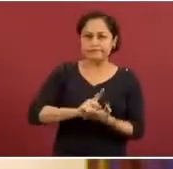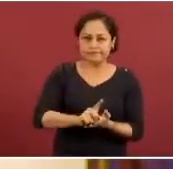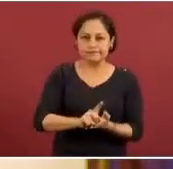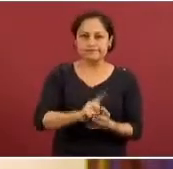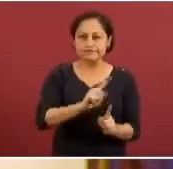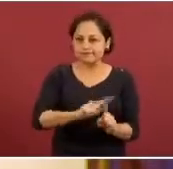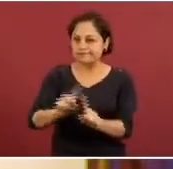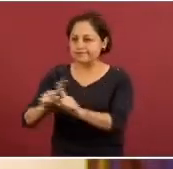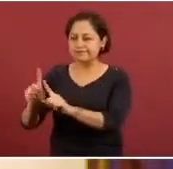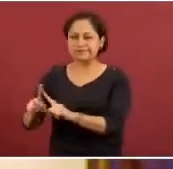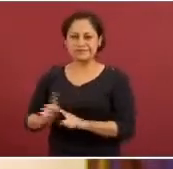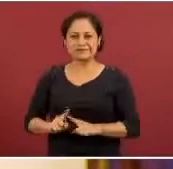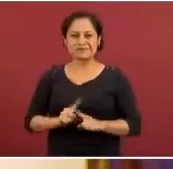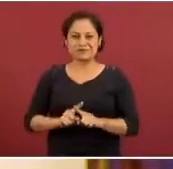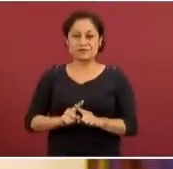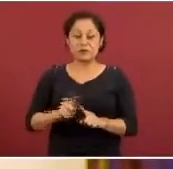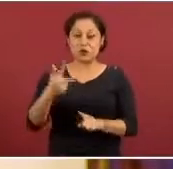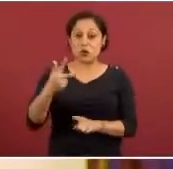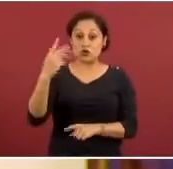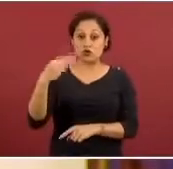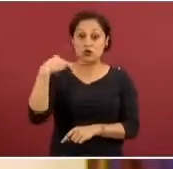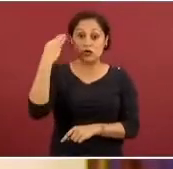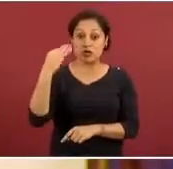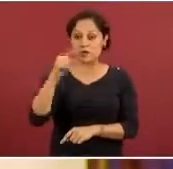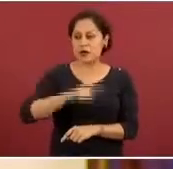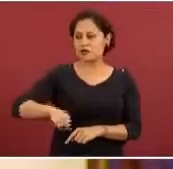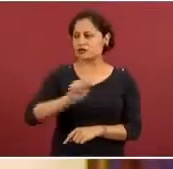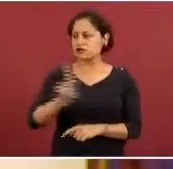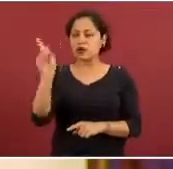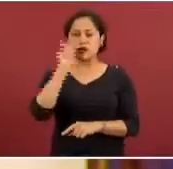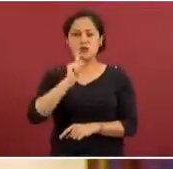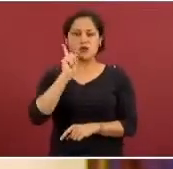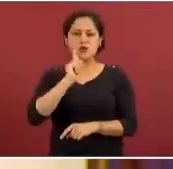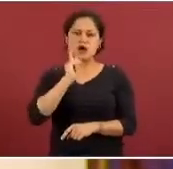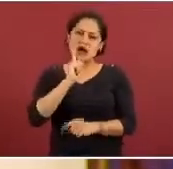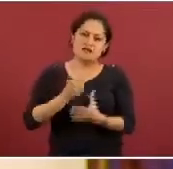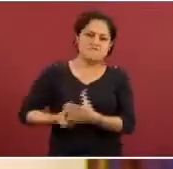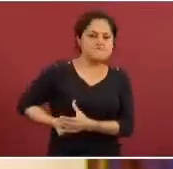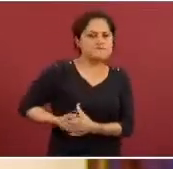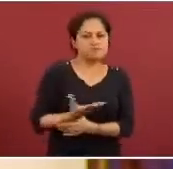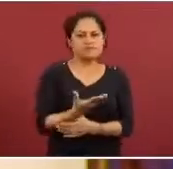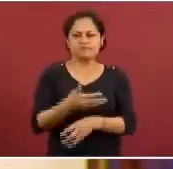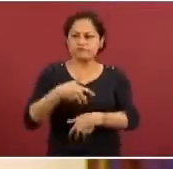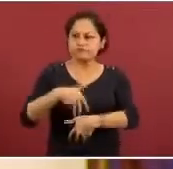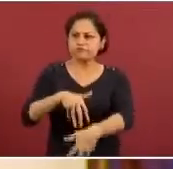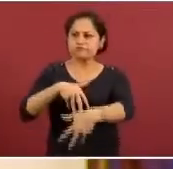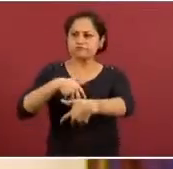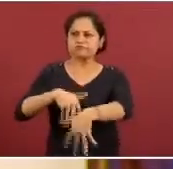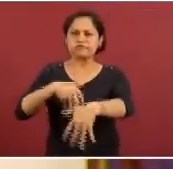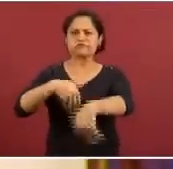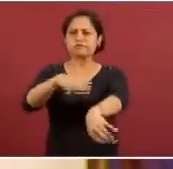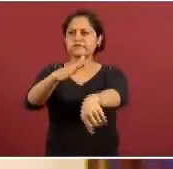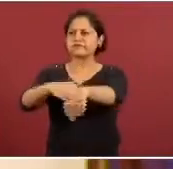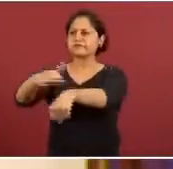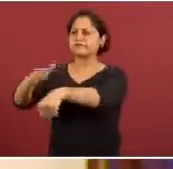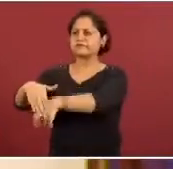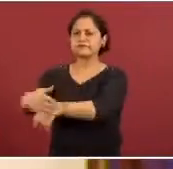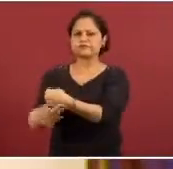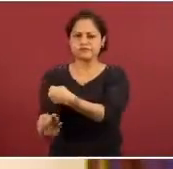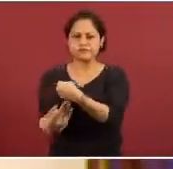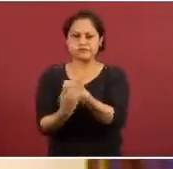para demostrarle a la sociedad el aporte de las mujeres a la economía, al